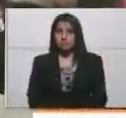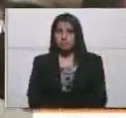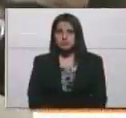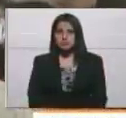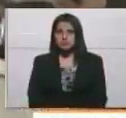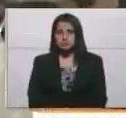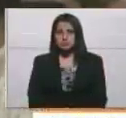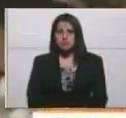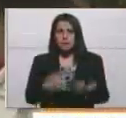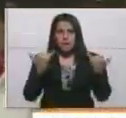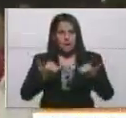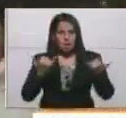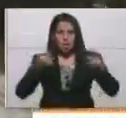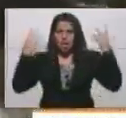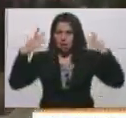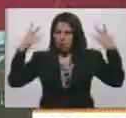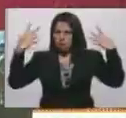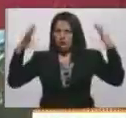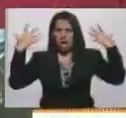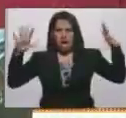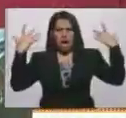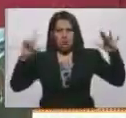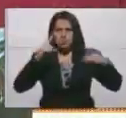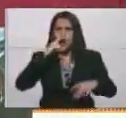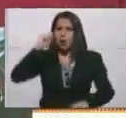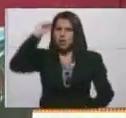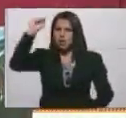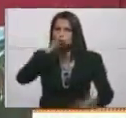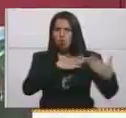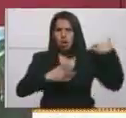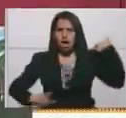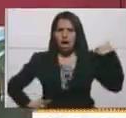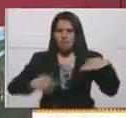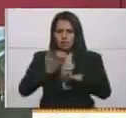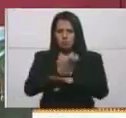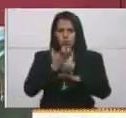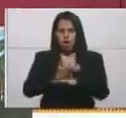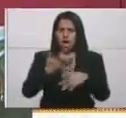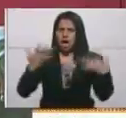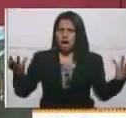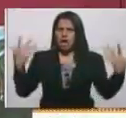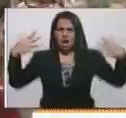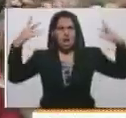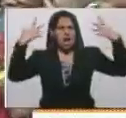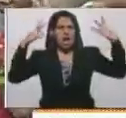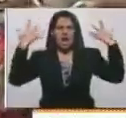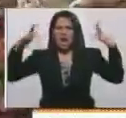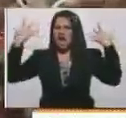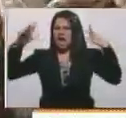Vamos a darle un aplauso a nuestro hermano presidente Nicolás Maduro desde Monaga. ¡Que se escuche!